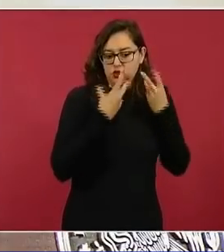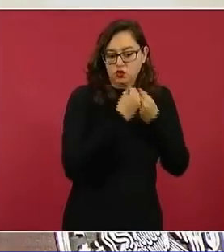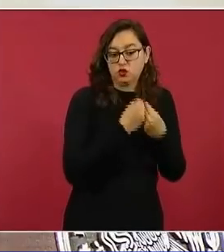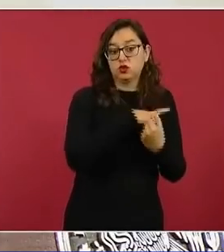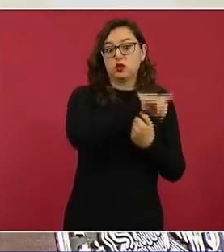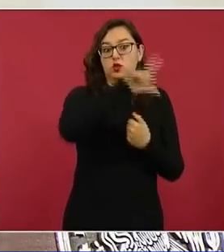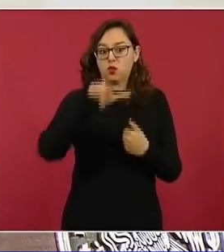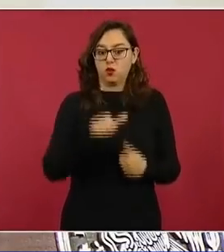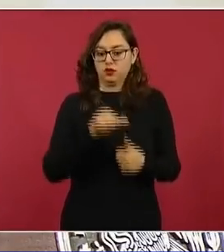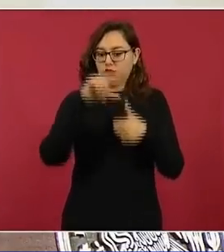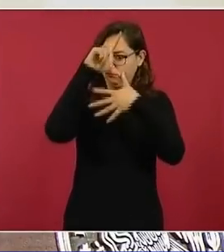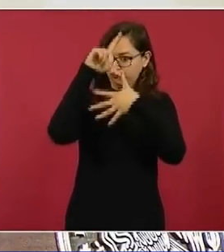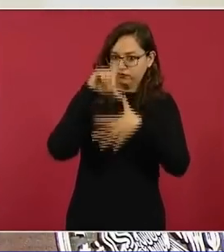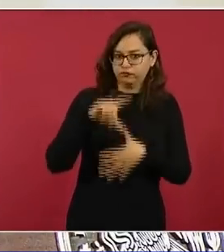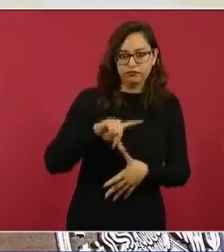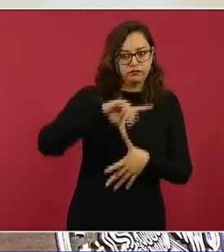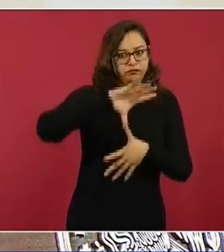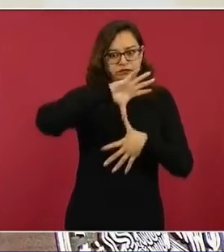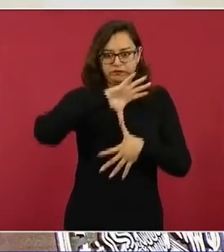de cómo